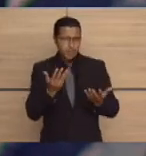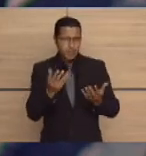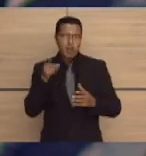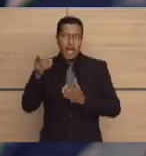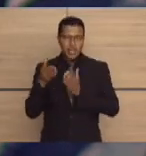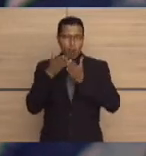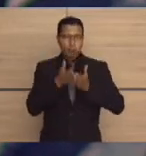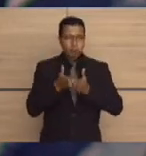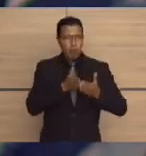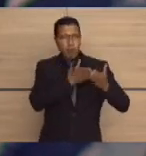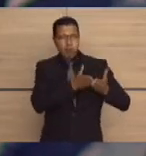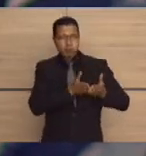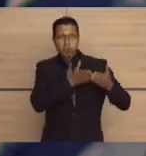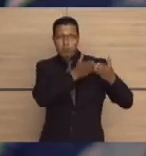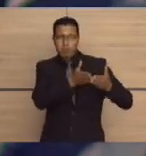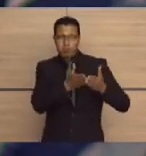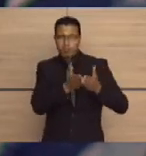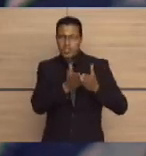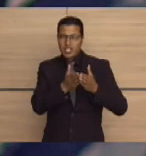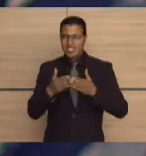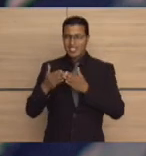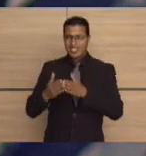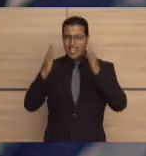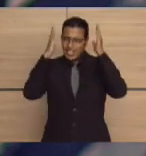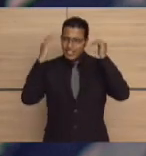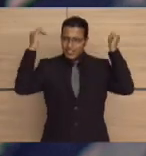carabelas de Cristóbal Colón y aprendimos